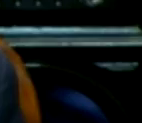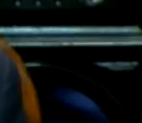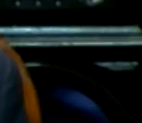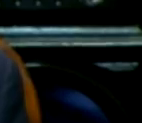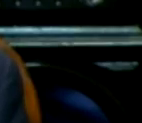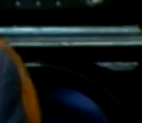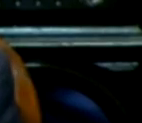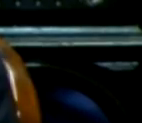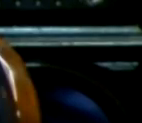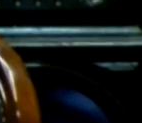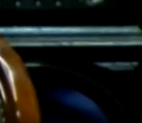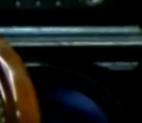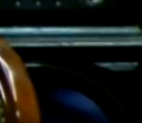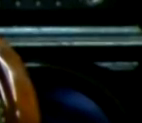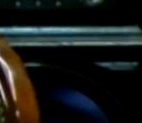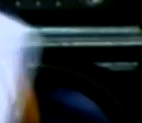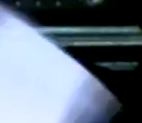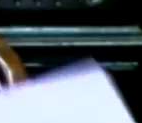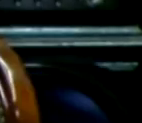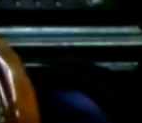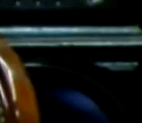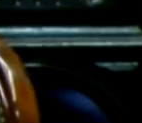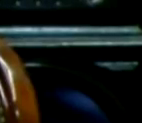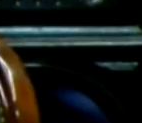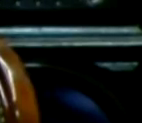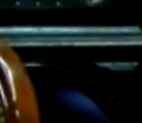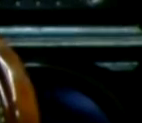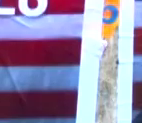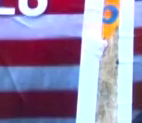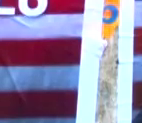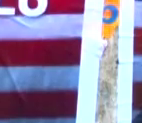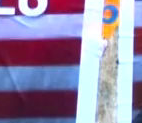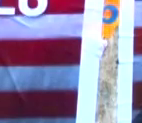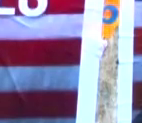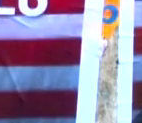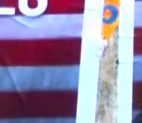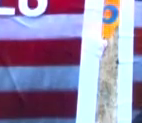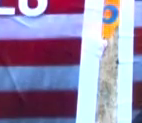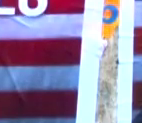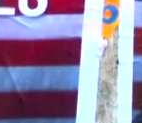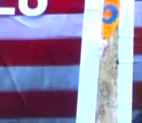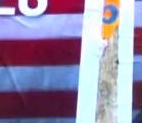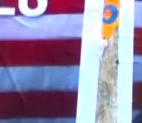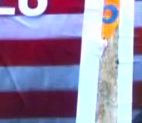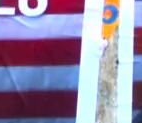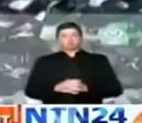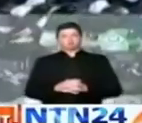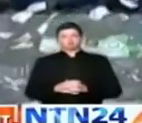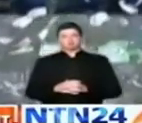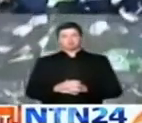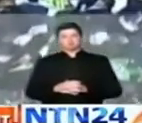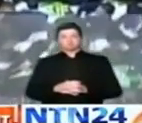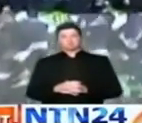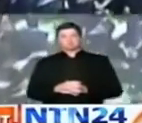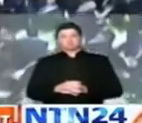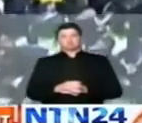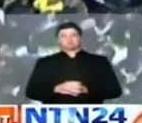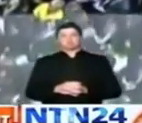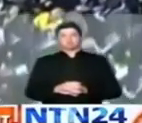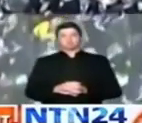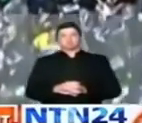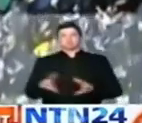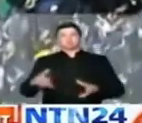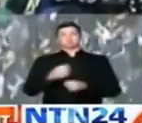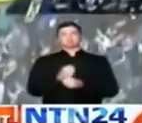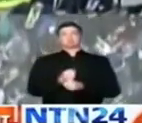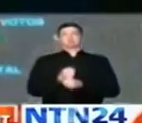podríamos decir que el ambiente en Brasil no ha dejado de ser explosivo, y que probablemente esto implique una